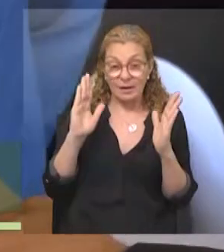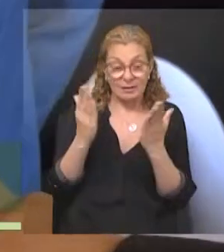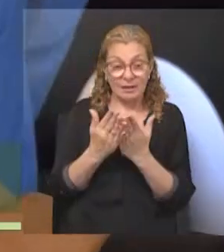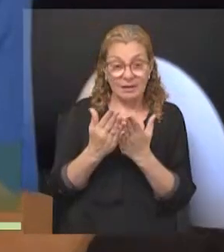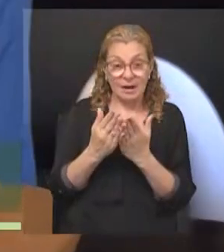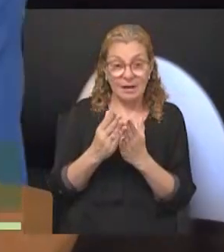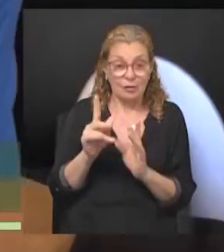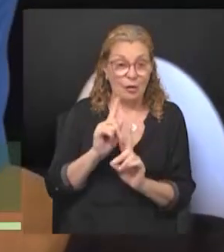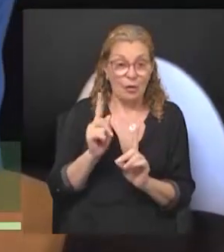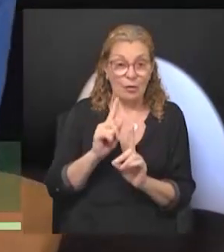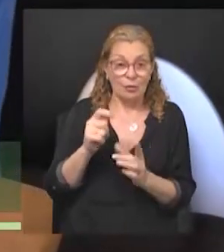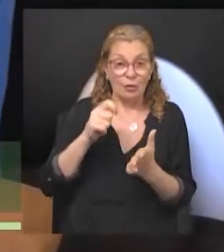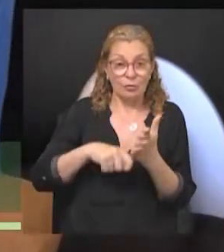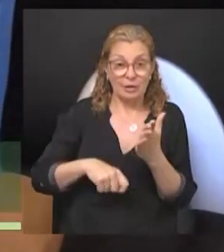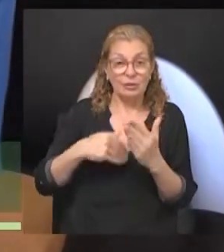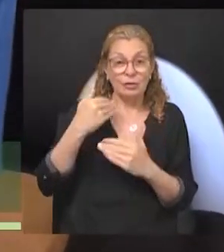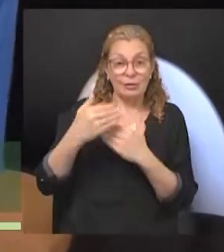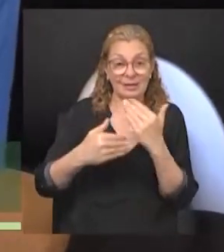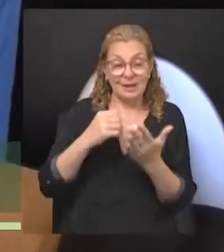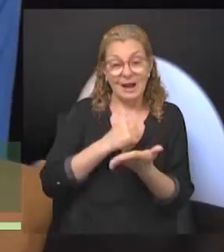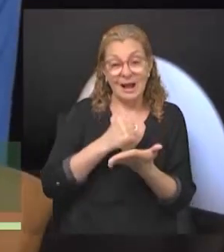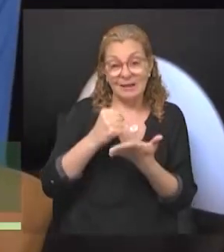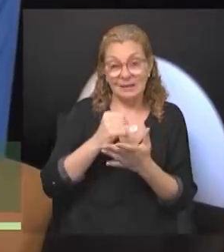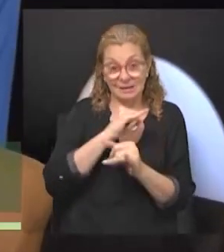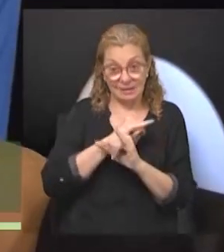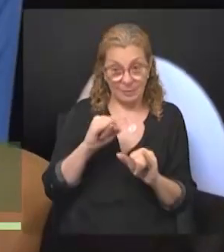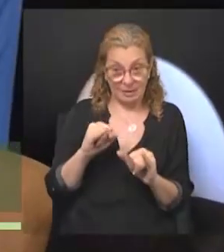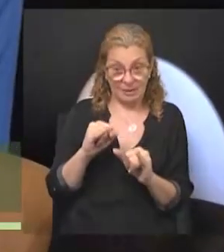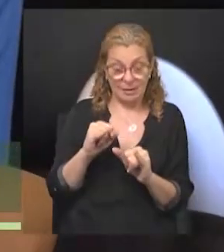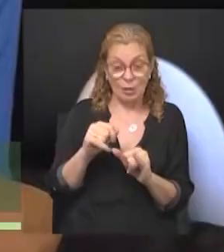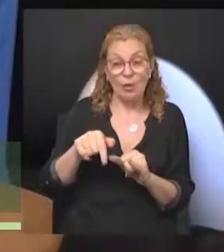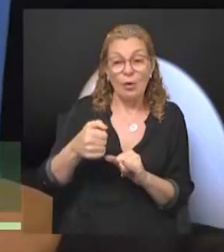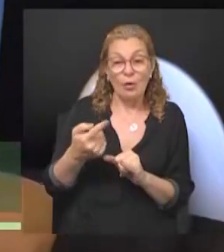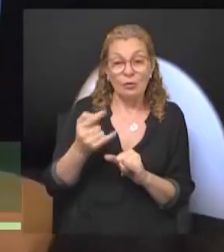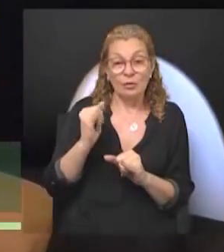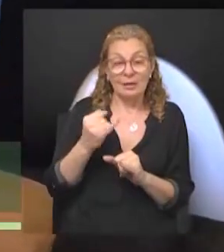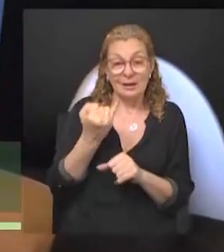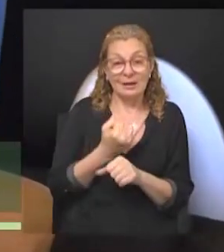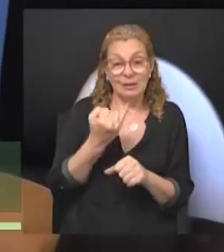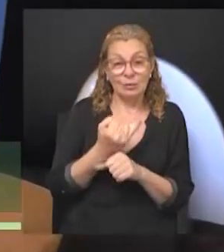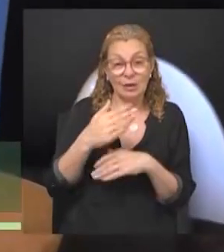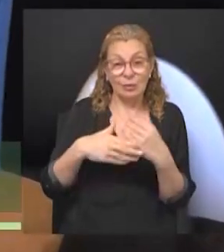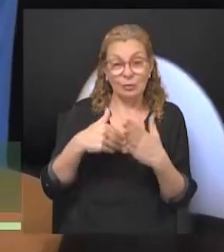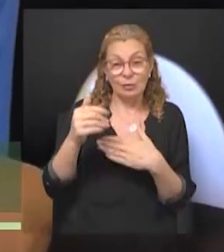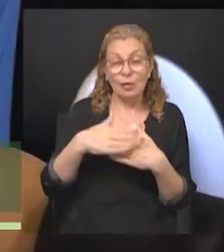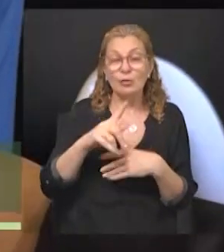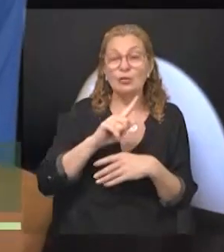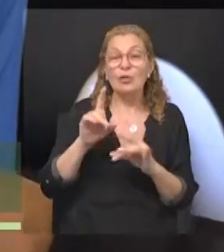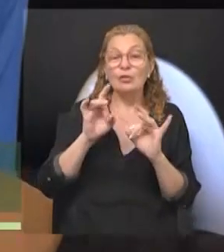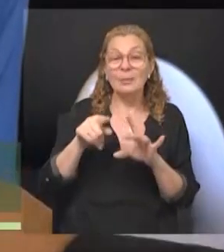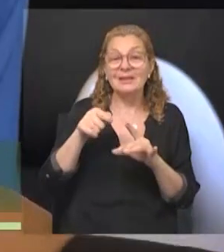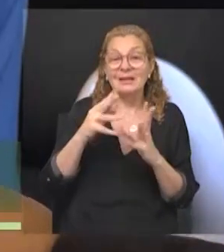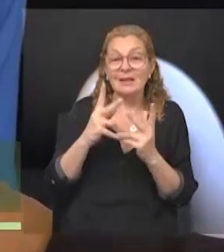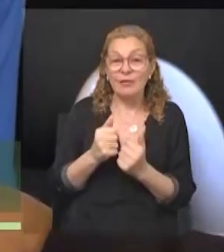porque todos sabemos que los contratos se mantienen vigentes hasta que se terminen lo otro en la industria de la construcción no existe solamente esta